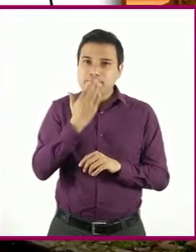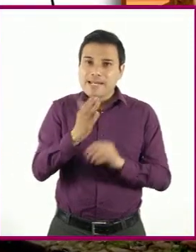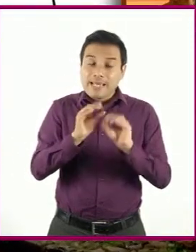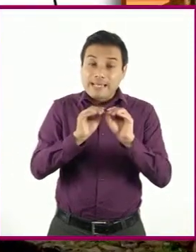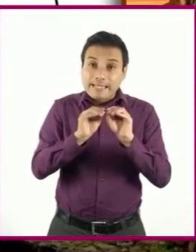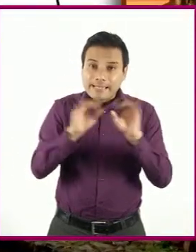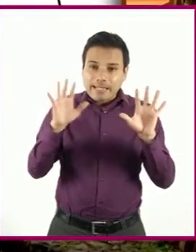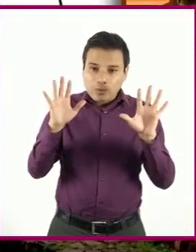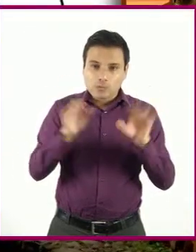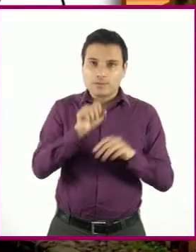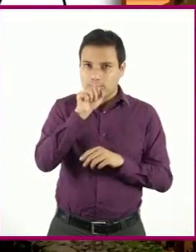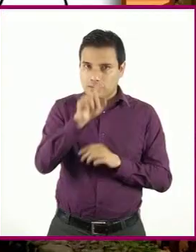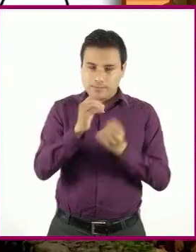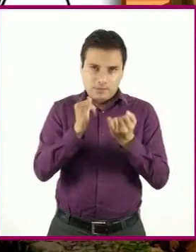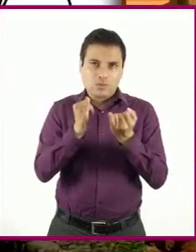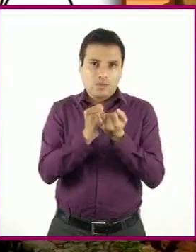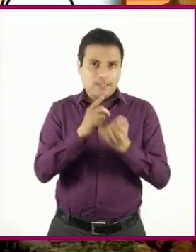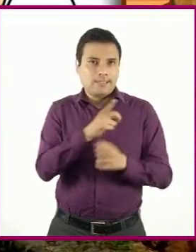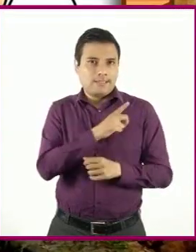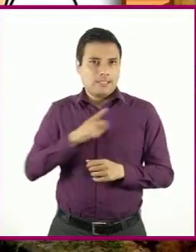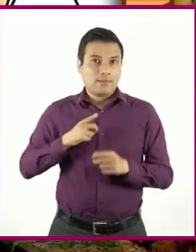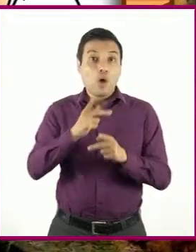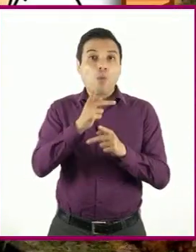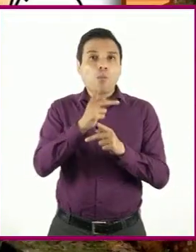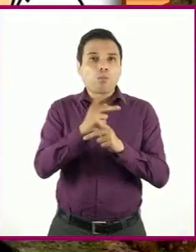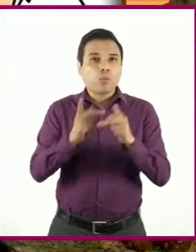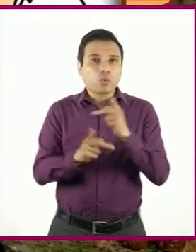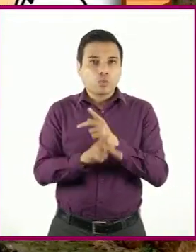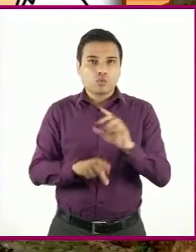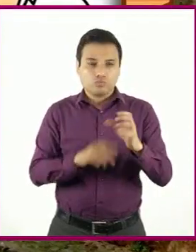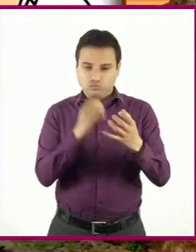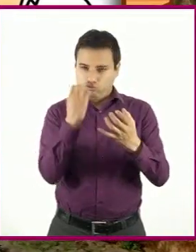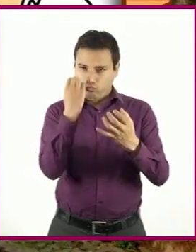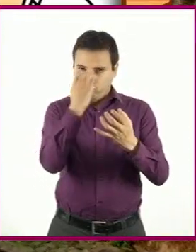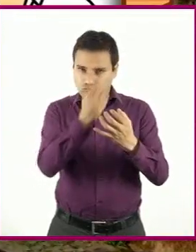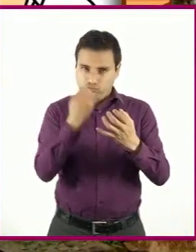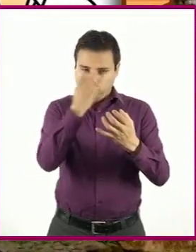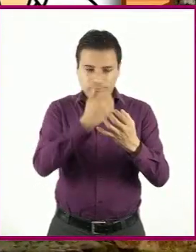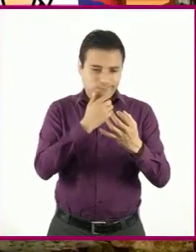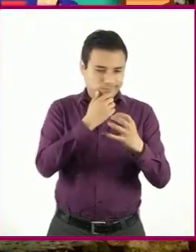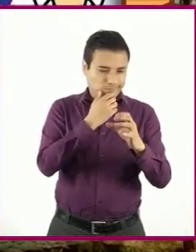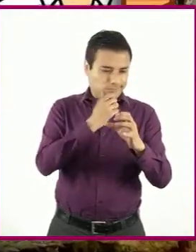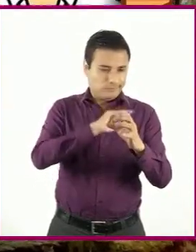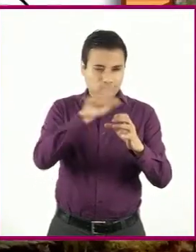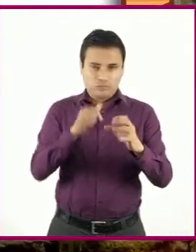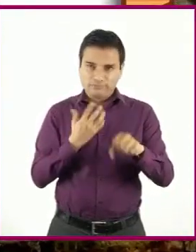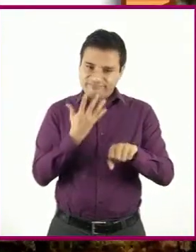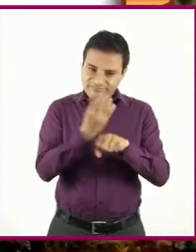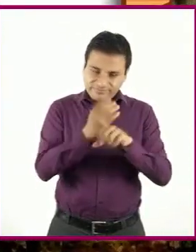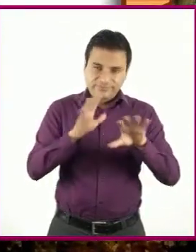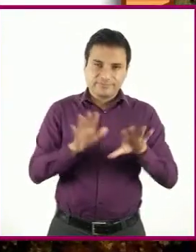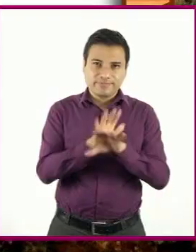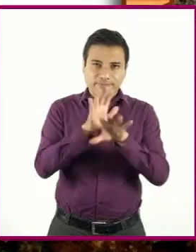se debe verificar el producto, haciendo las adecuaciones necesarias durante todo el proceso, teniendo como eje